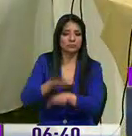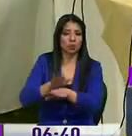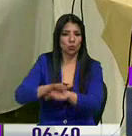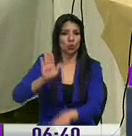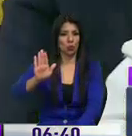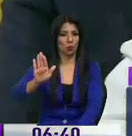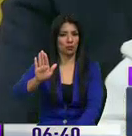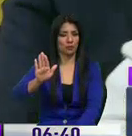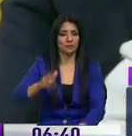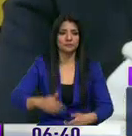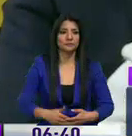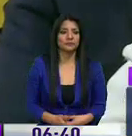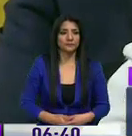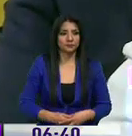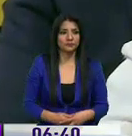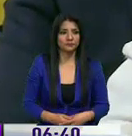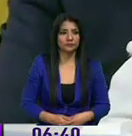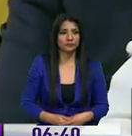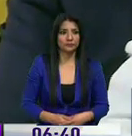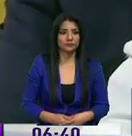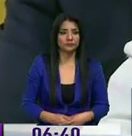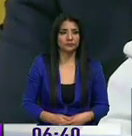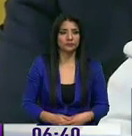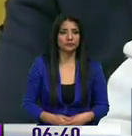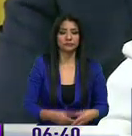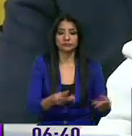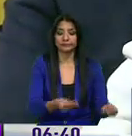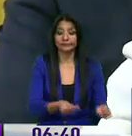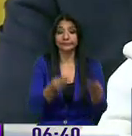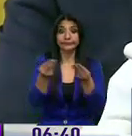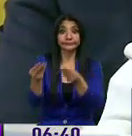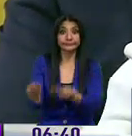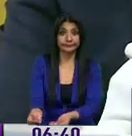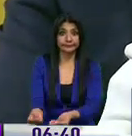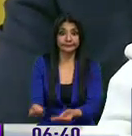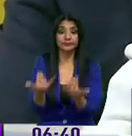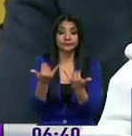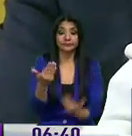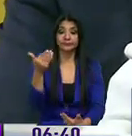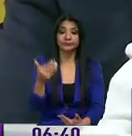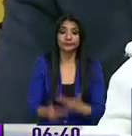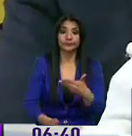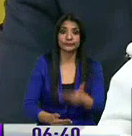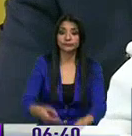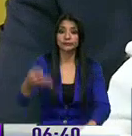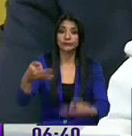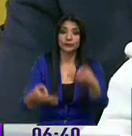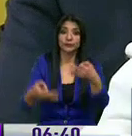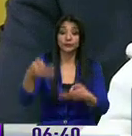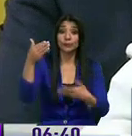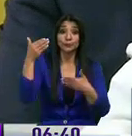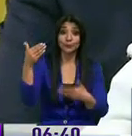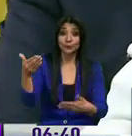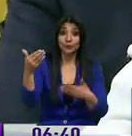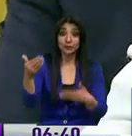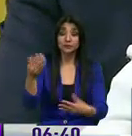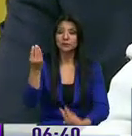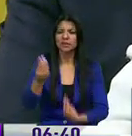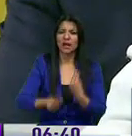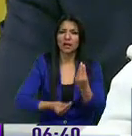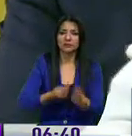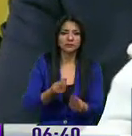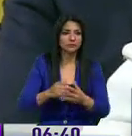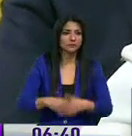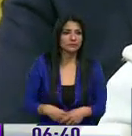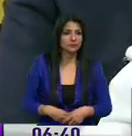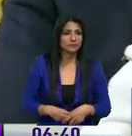exfuncionario queremos que durante este proceso de juicio político podamos conseguir